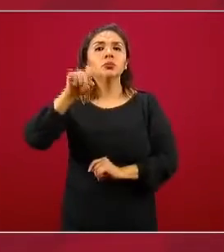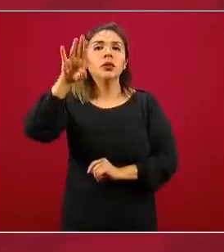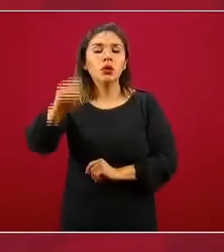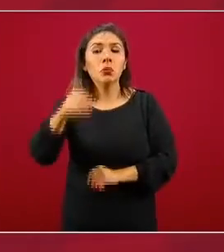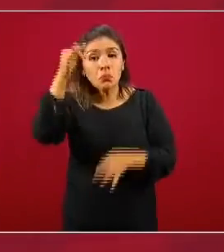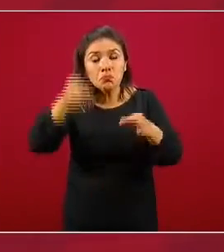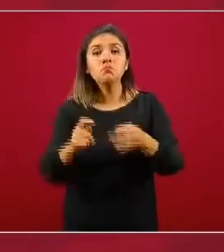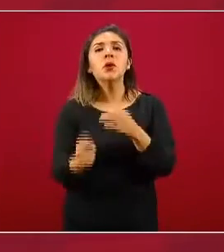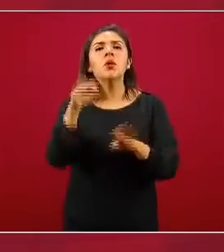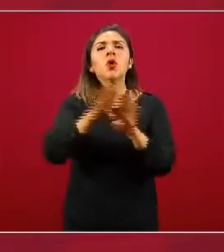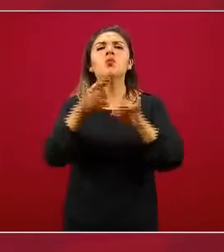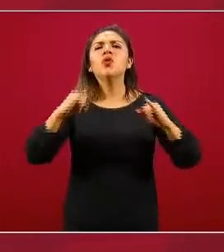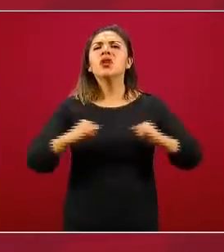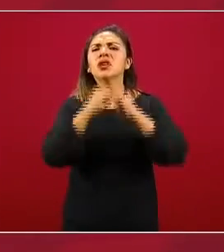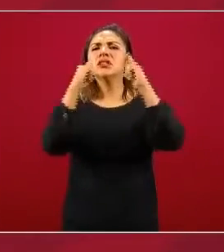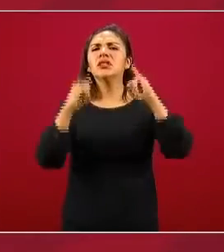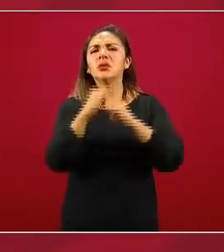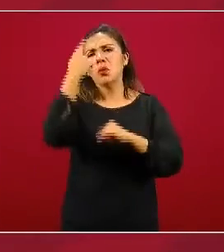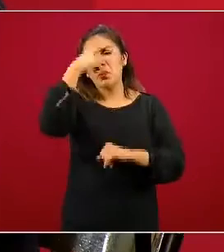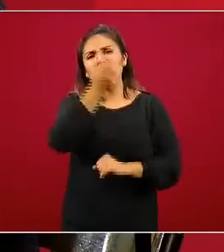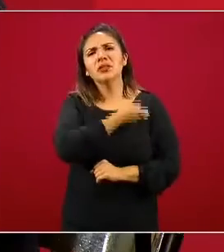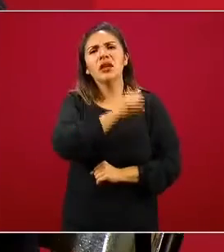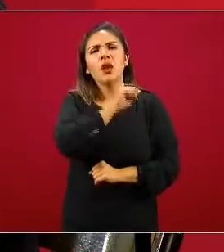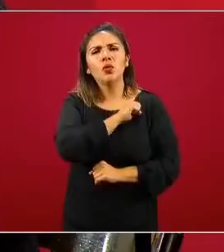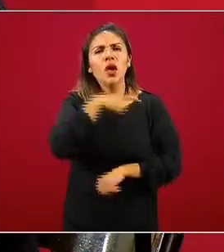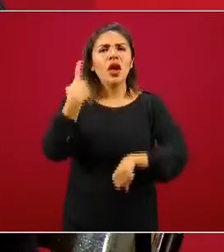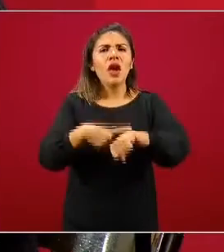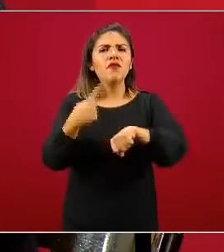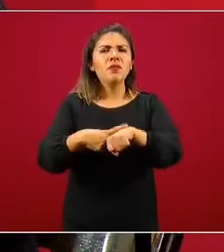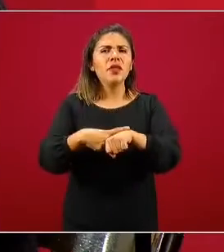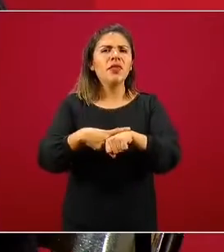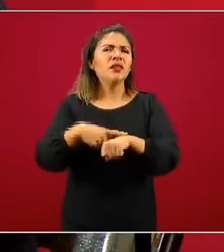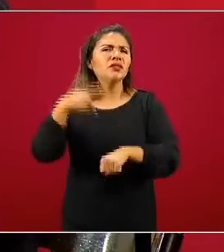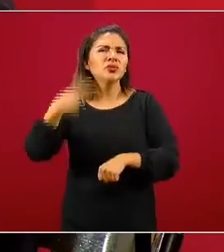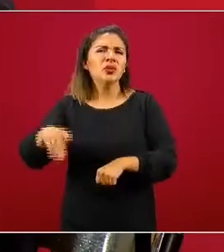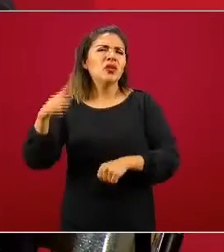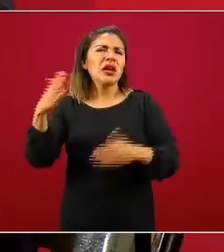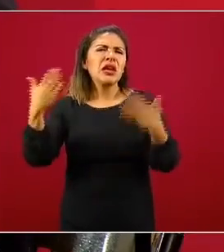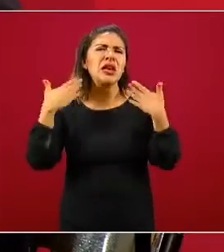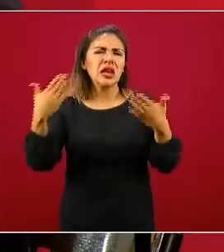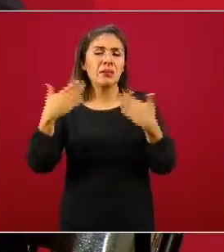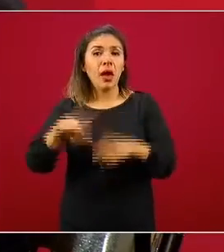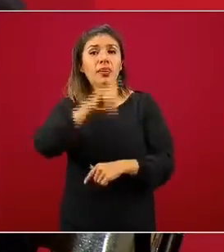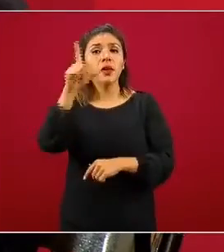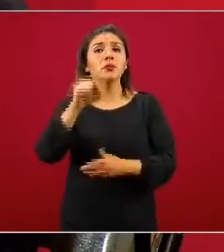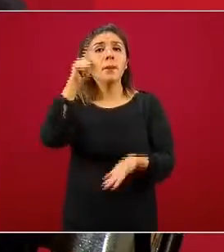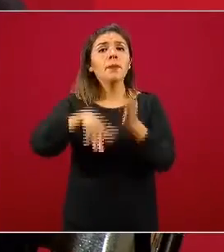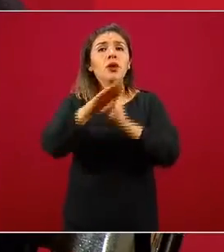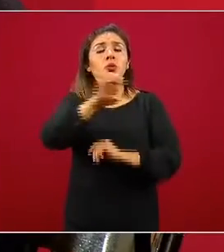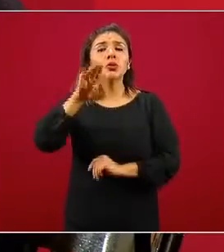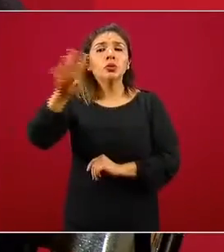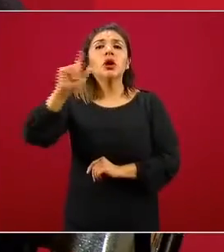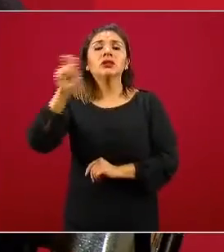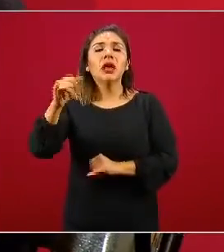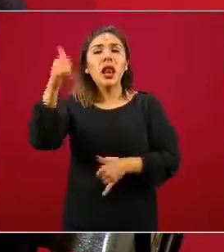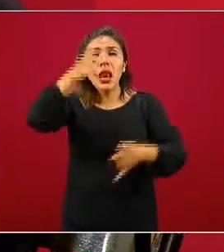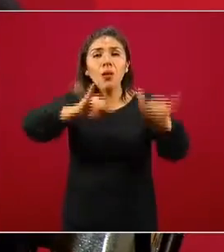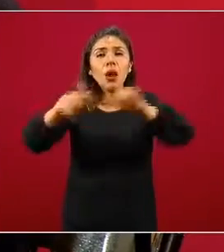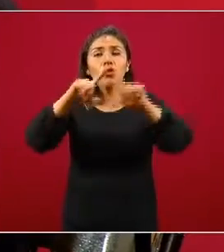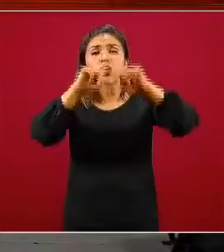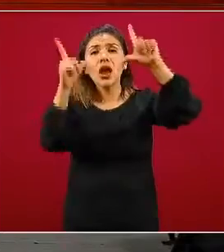como Instituto de Salubridad y Enfermedades Tropicales, y desde 1995 como Laboratorio Nacional de